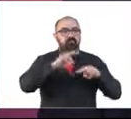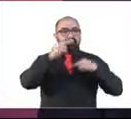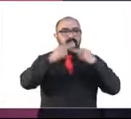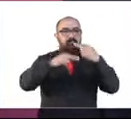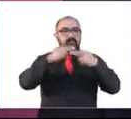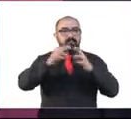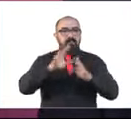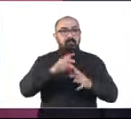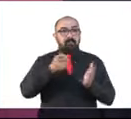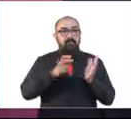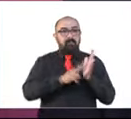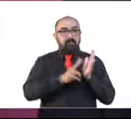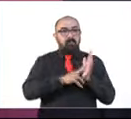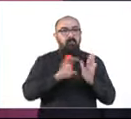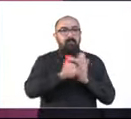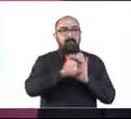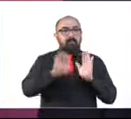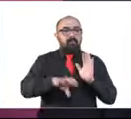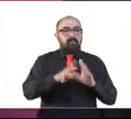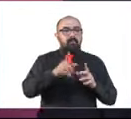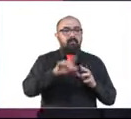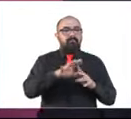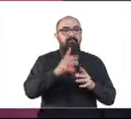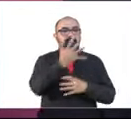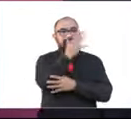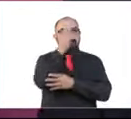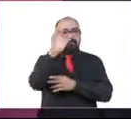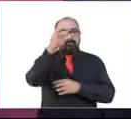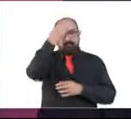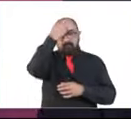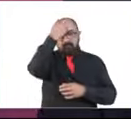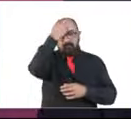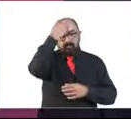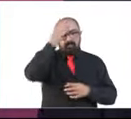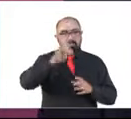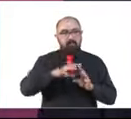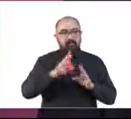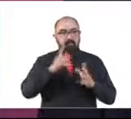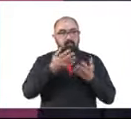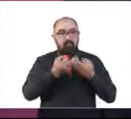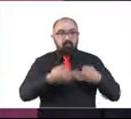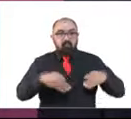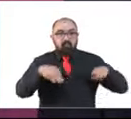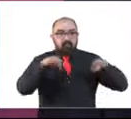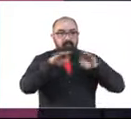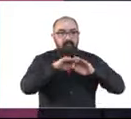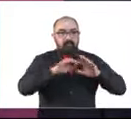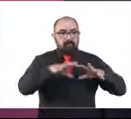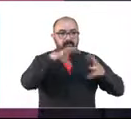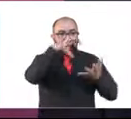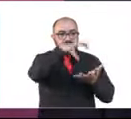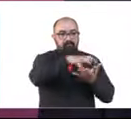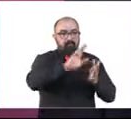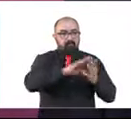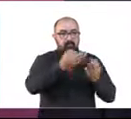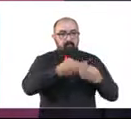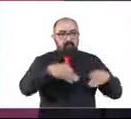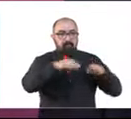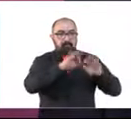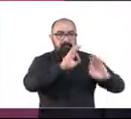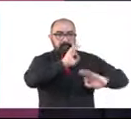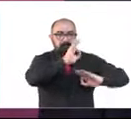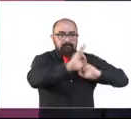valor ambiental, como el bosque de Chapultepec, que no es suelo de conservación, pero es una zona importantísima para recuperar y